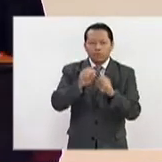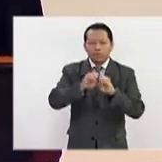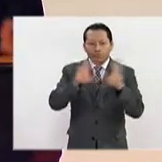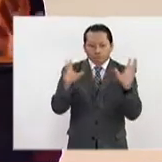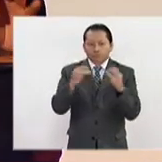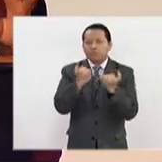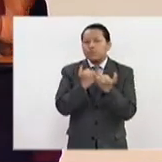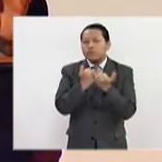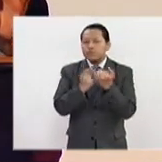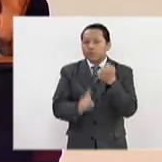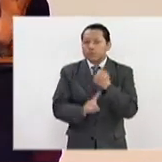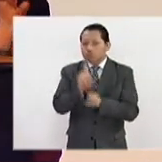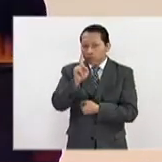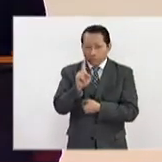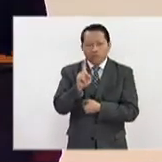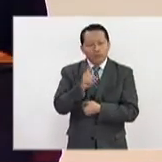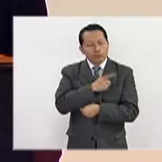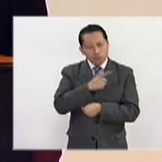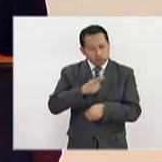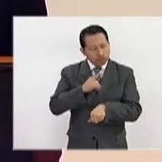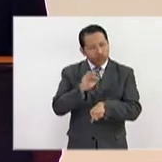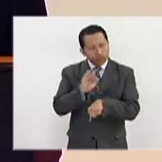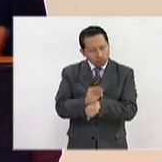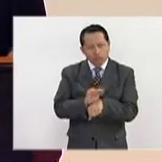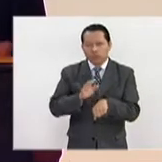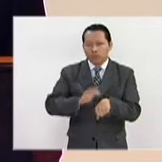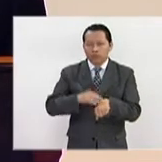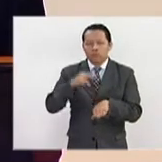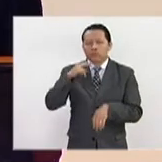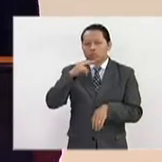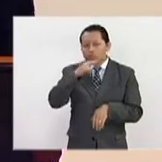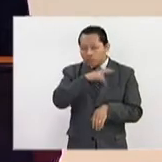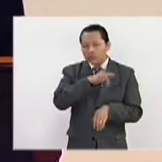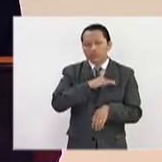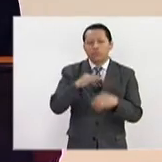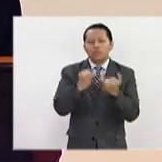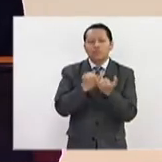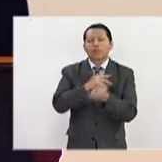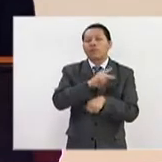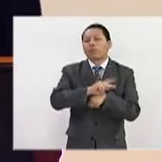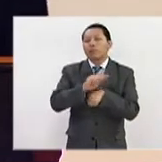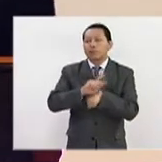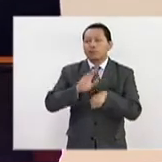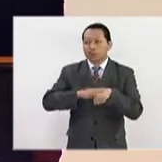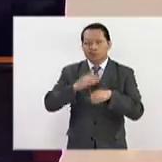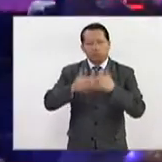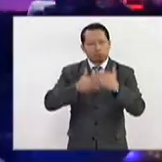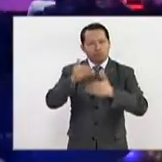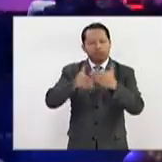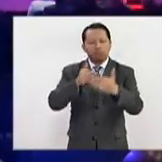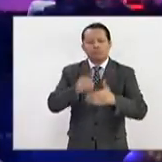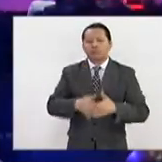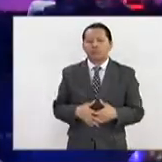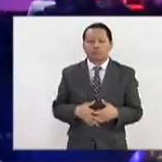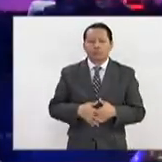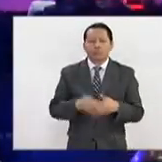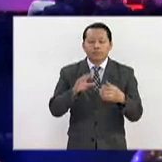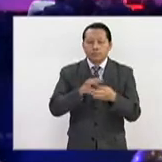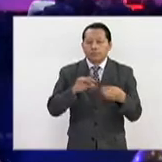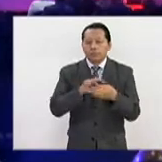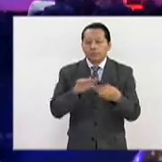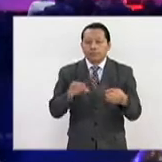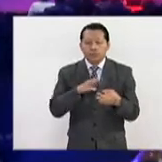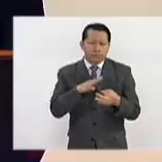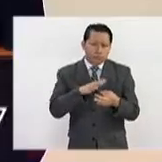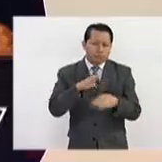los problemas de la manera más rápida posible, tal y como ocurre en los países más desarrollados. Dijo que a pesar